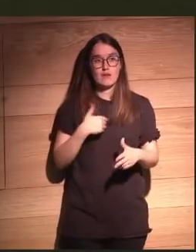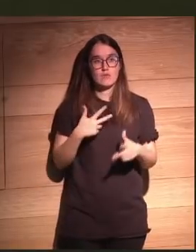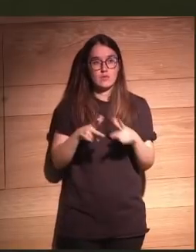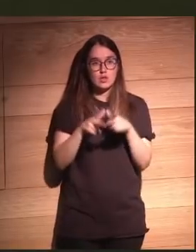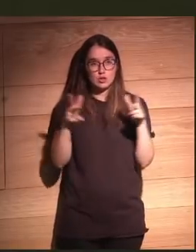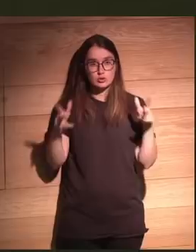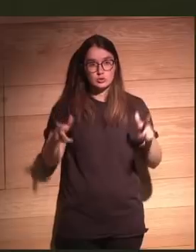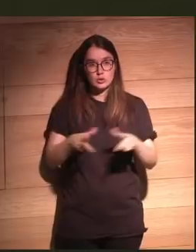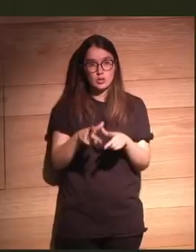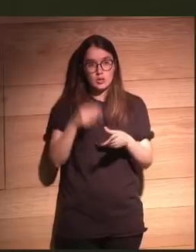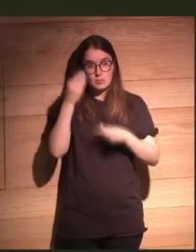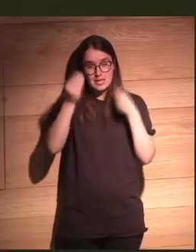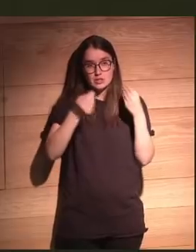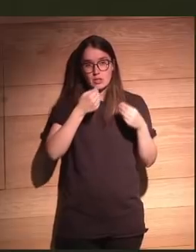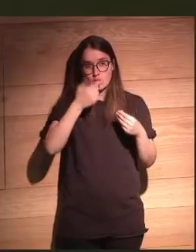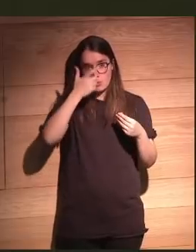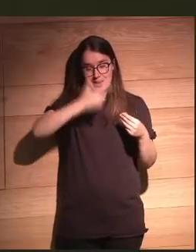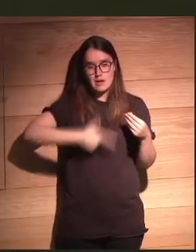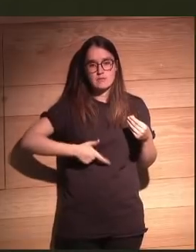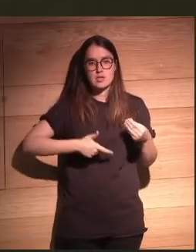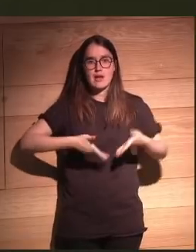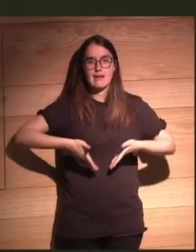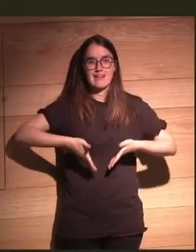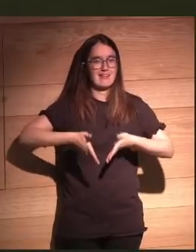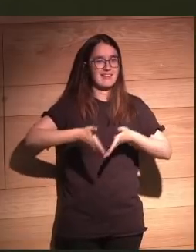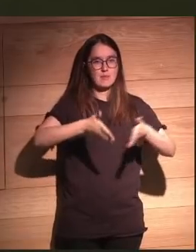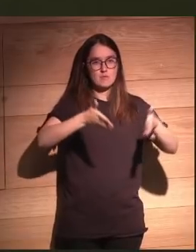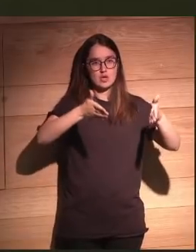acabo dando, yo creo, para mí la línea